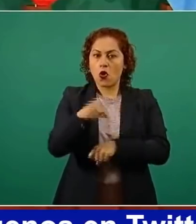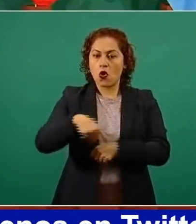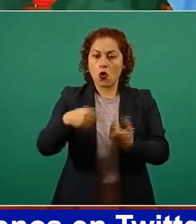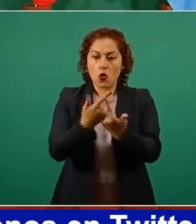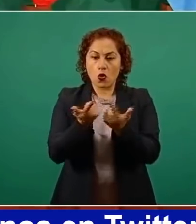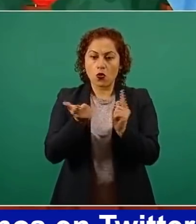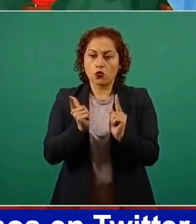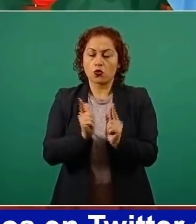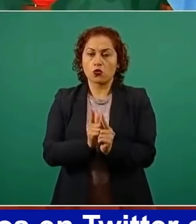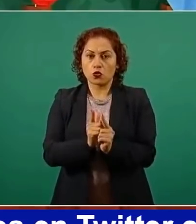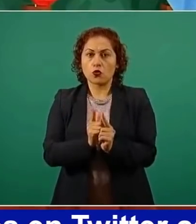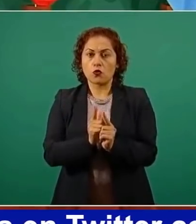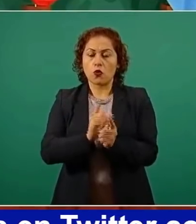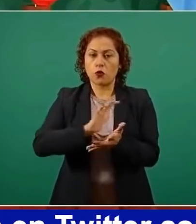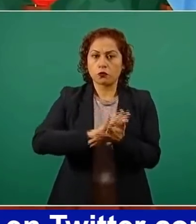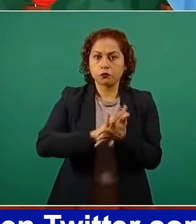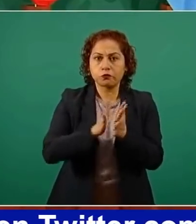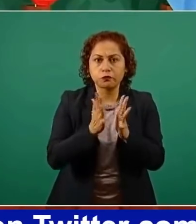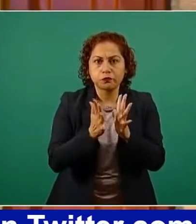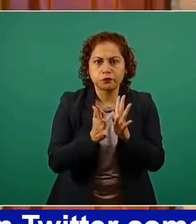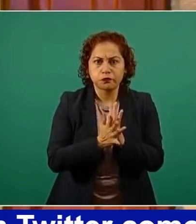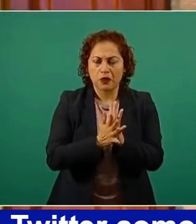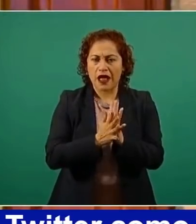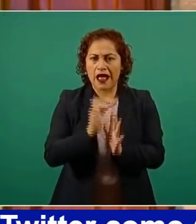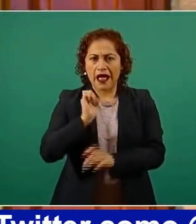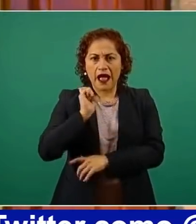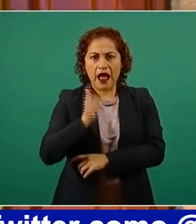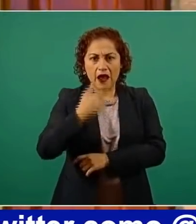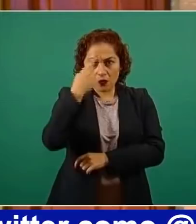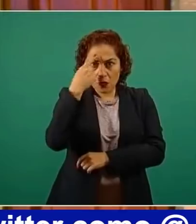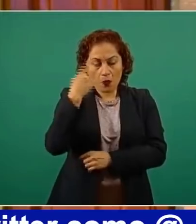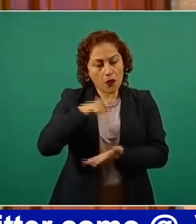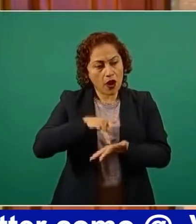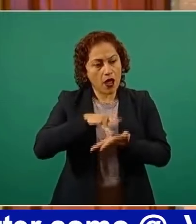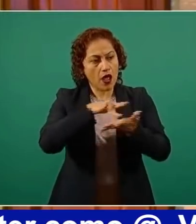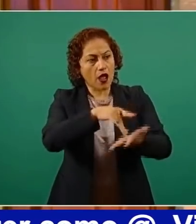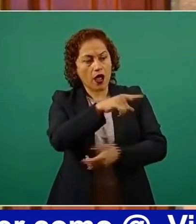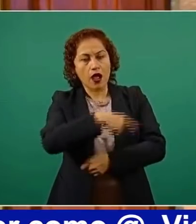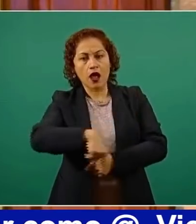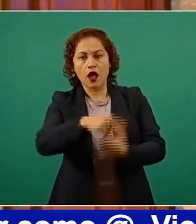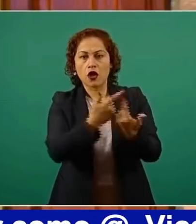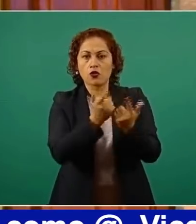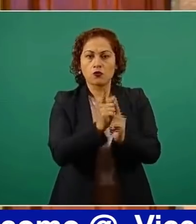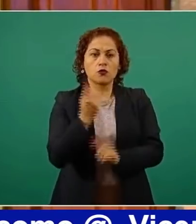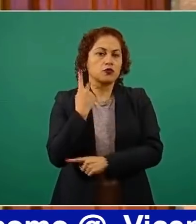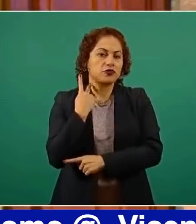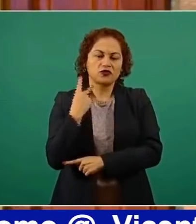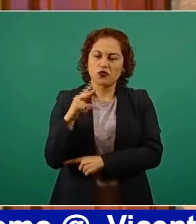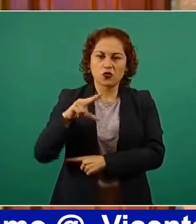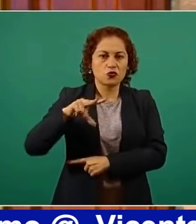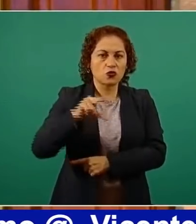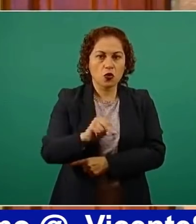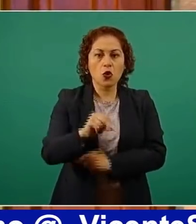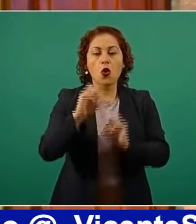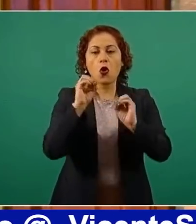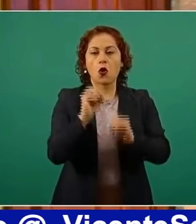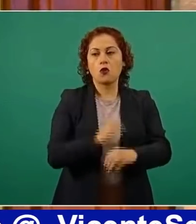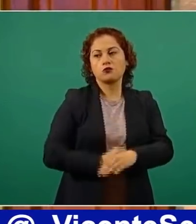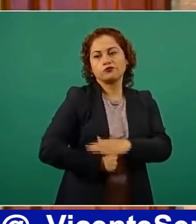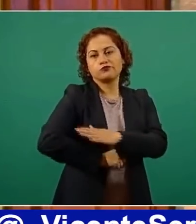de cuello blanco para financiar campañas, a impedir la compra de lealtades